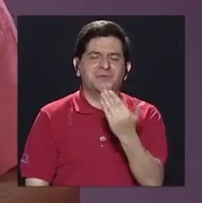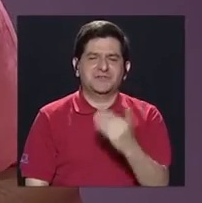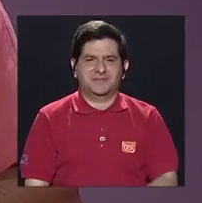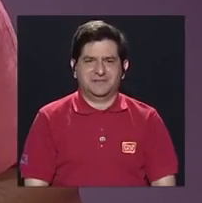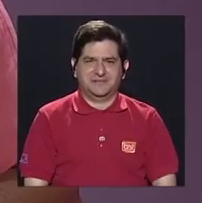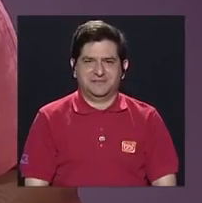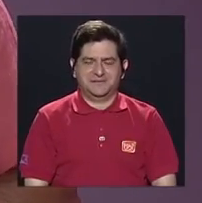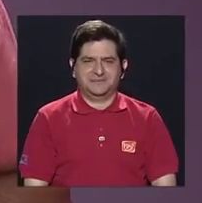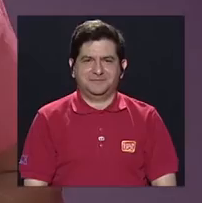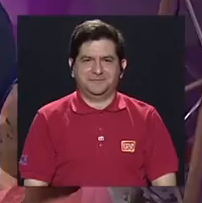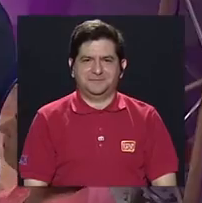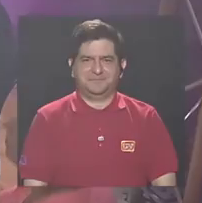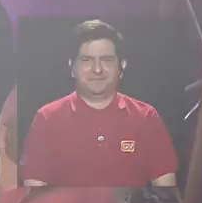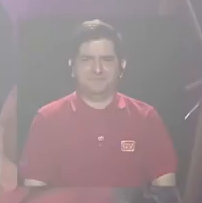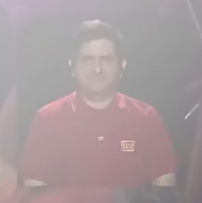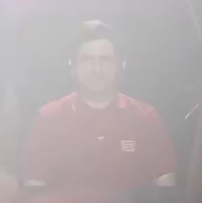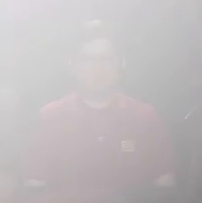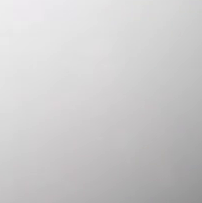¡Gracias!